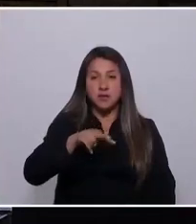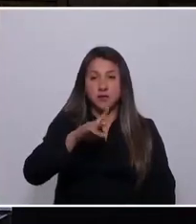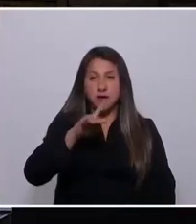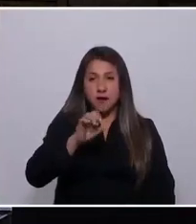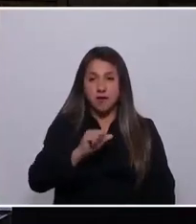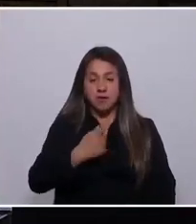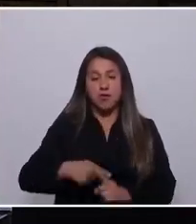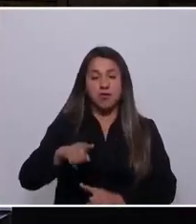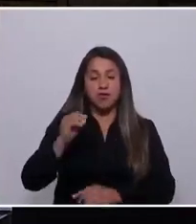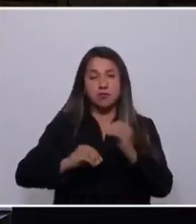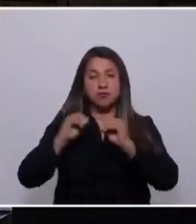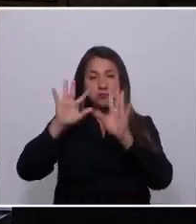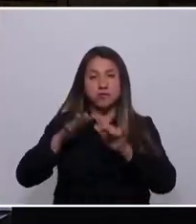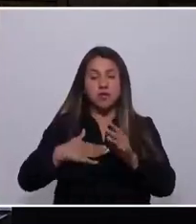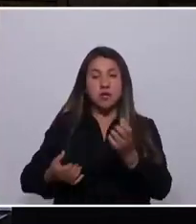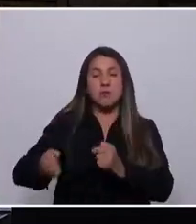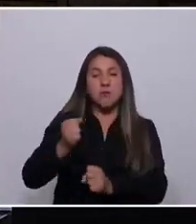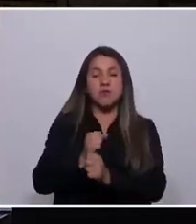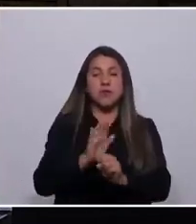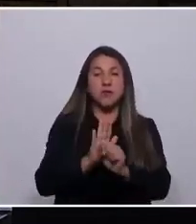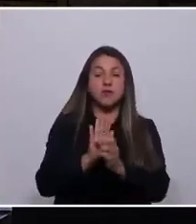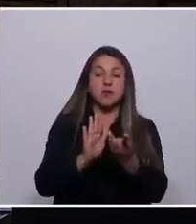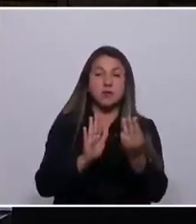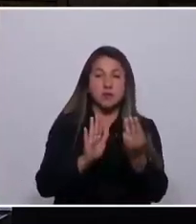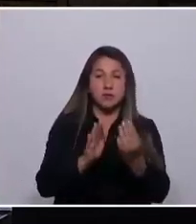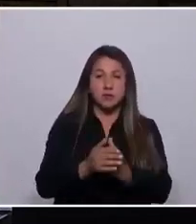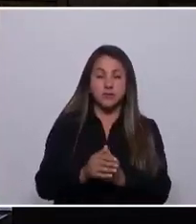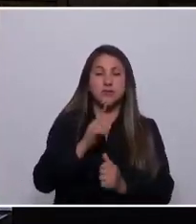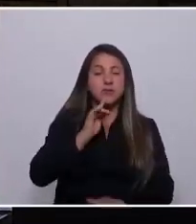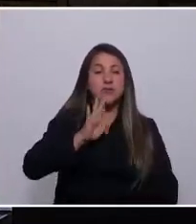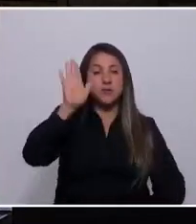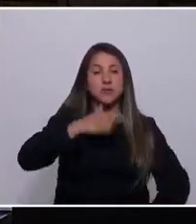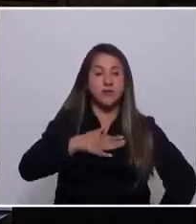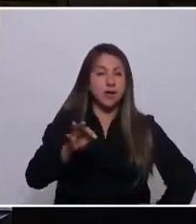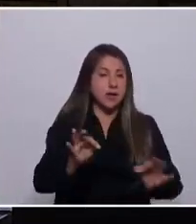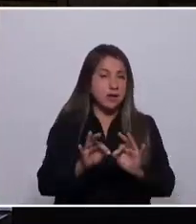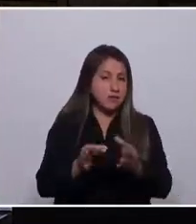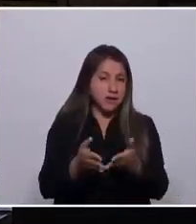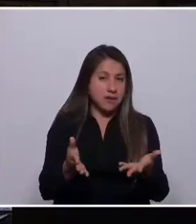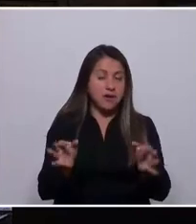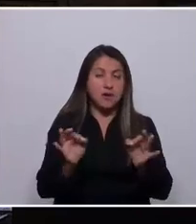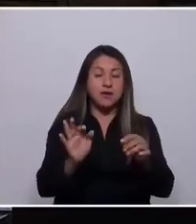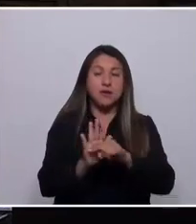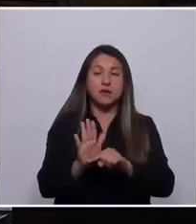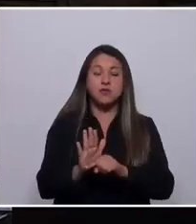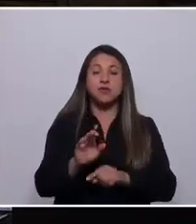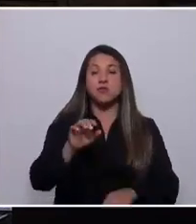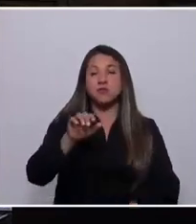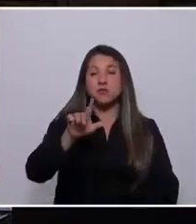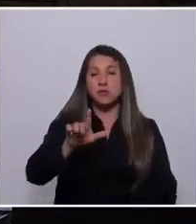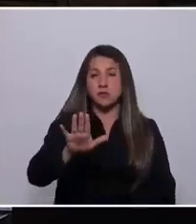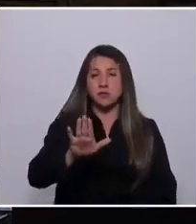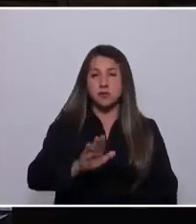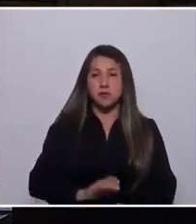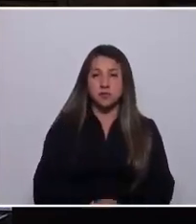autores para sustituir el artículo 13. Se ofrece la palabra respecto de la indicación número 75.